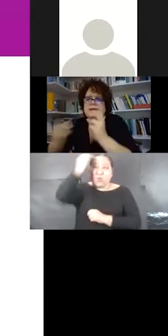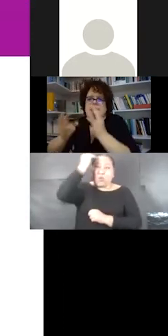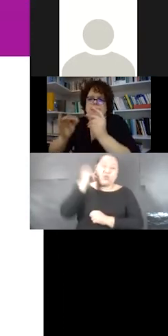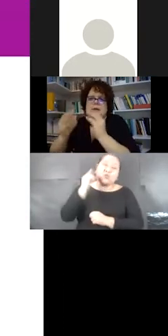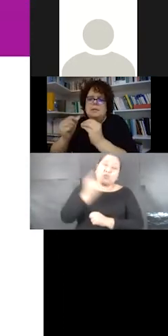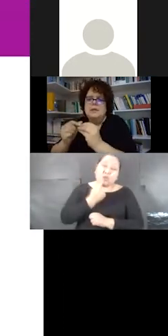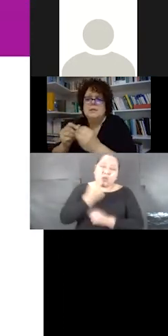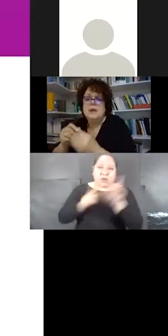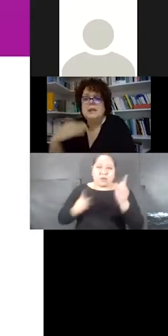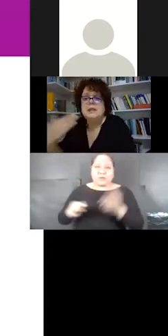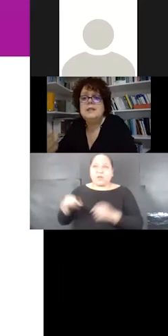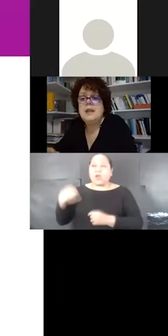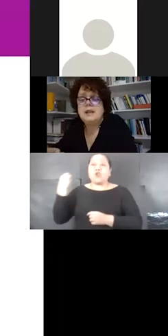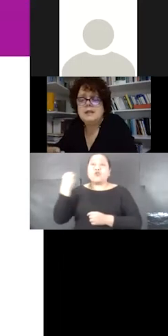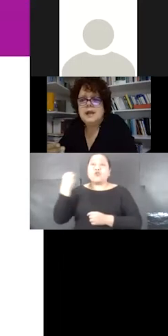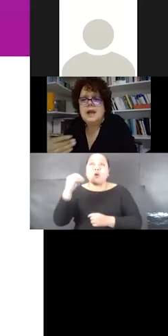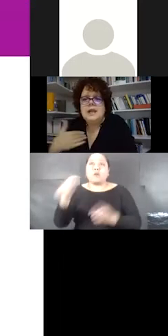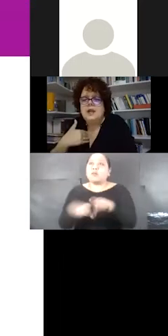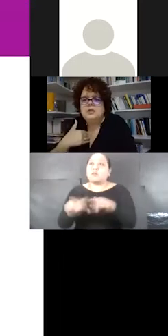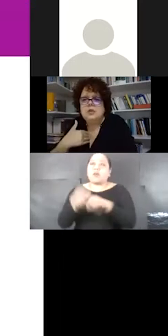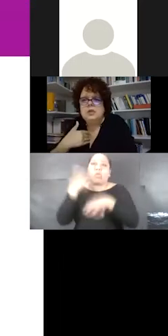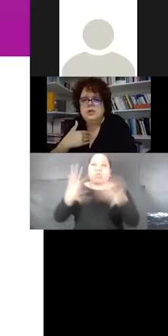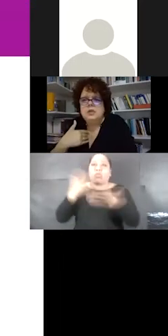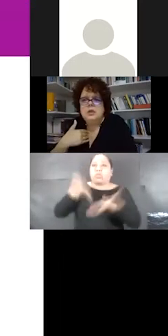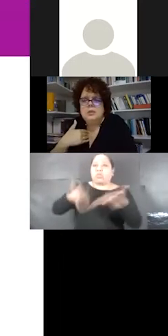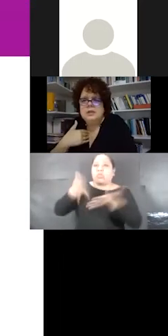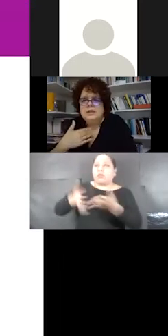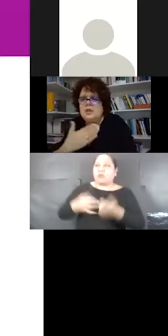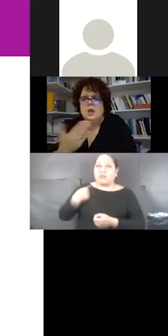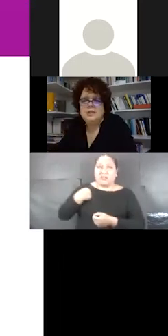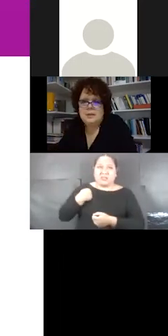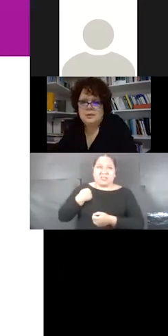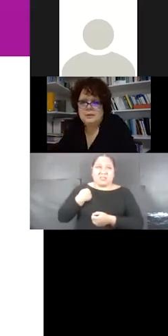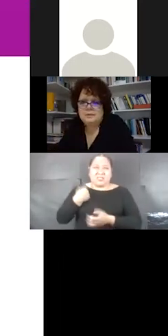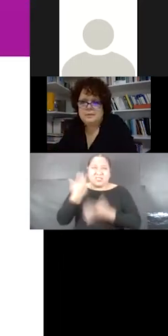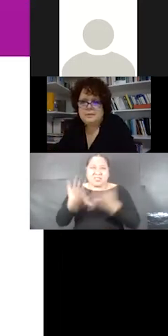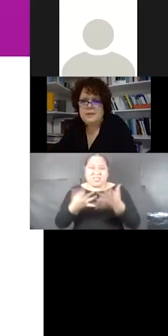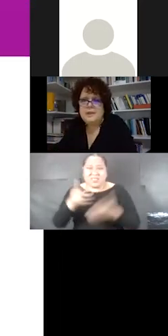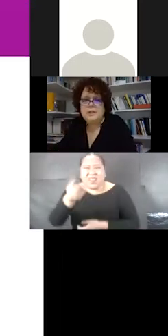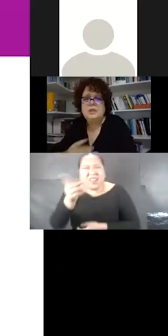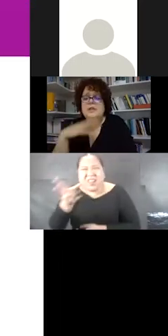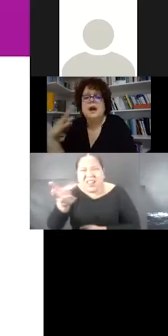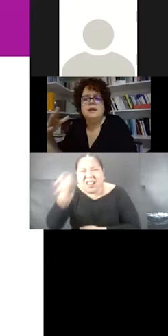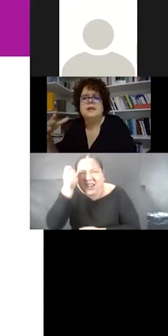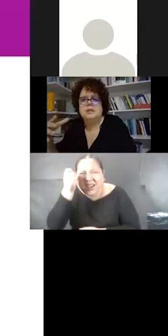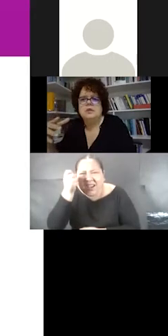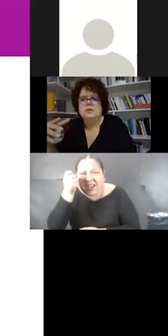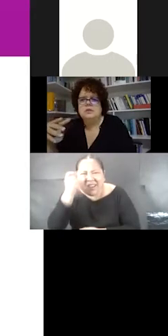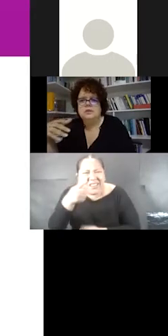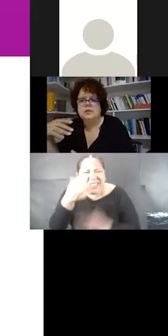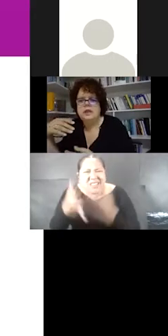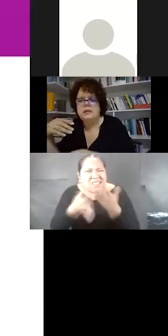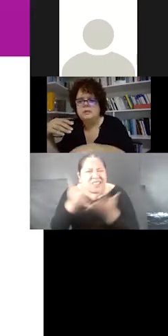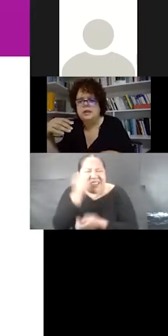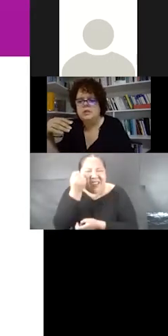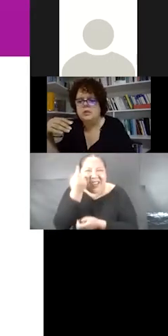jóvenes tienen las manos rapidísimas y tienen señas que nosotros, los más grandes, no las tenemos. Entonces sí hay variación, ¿no?